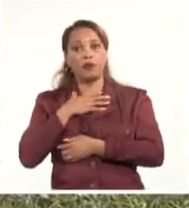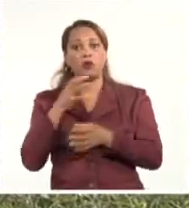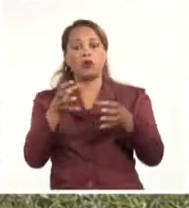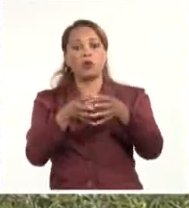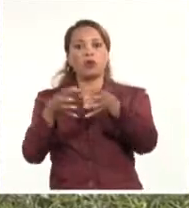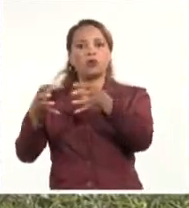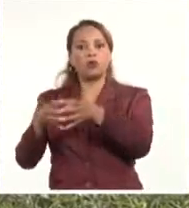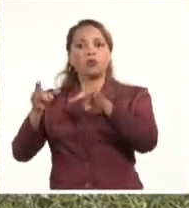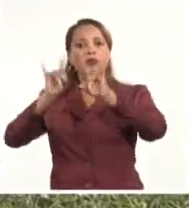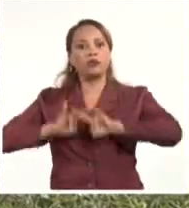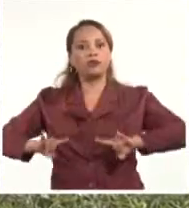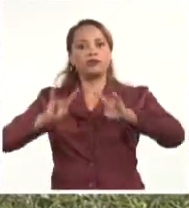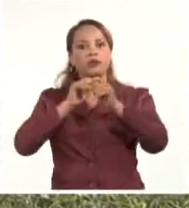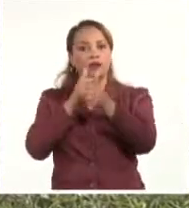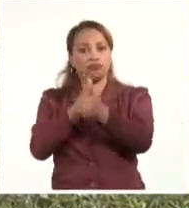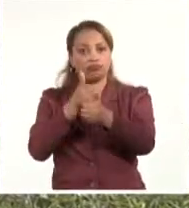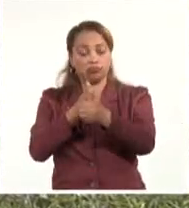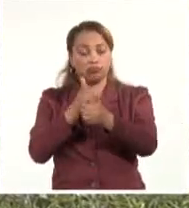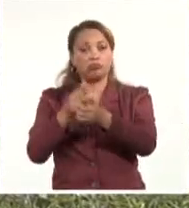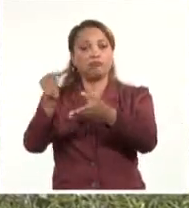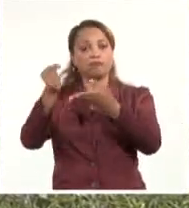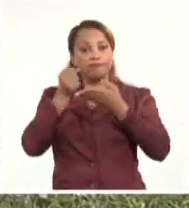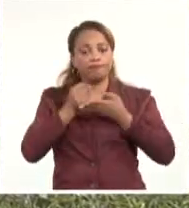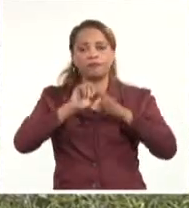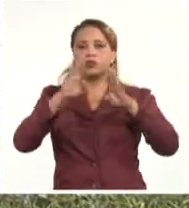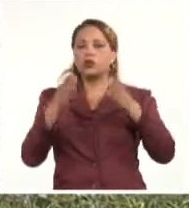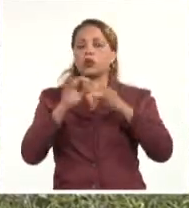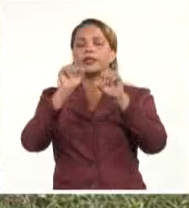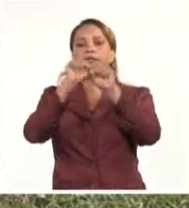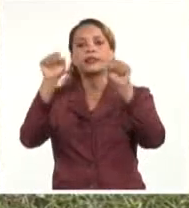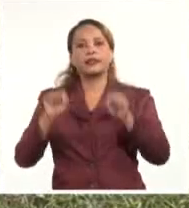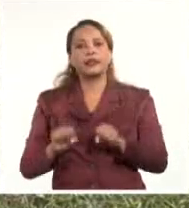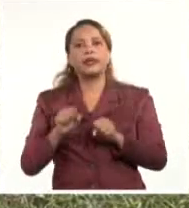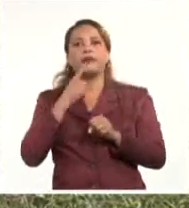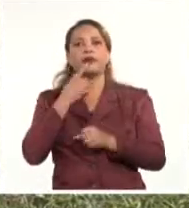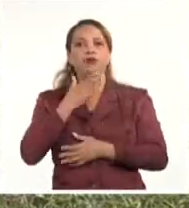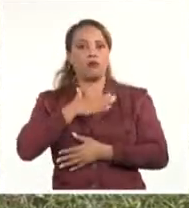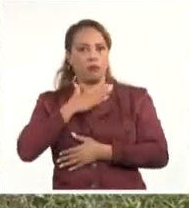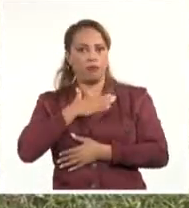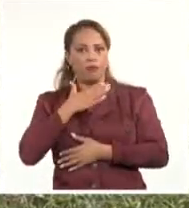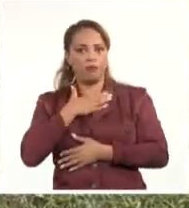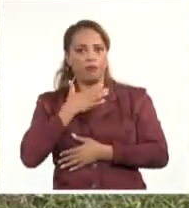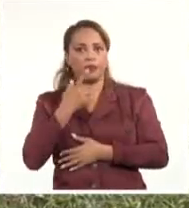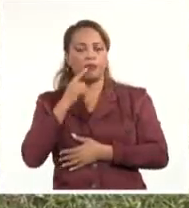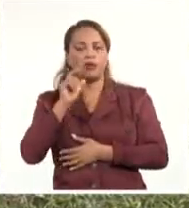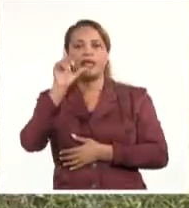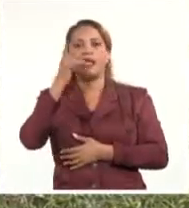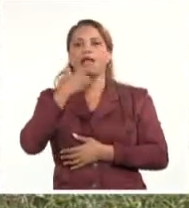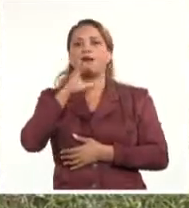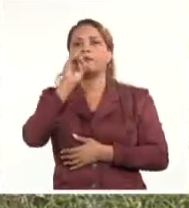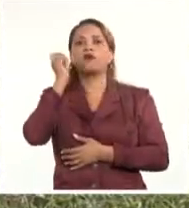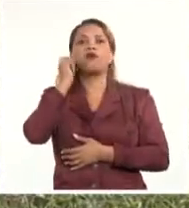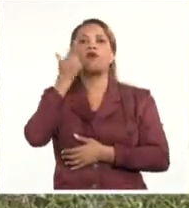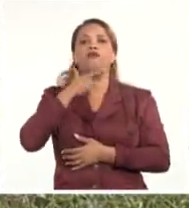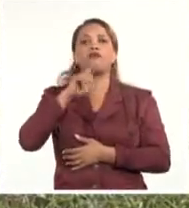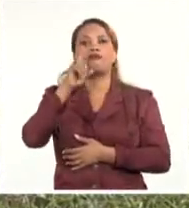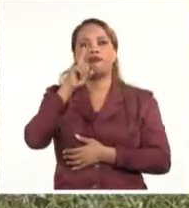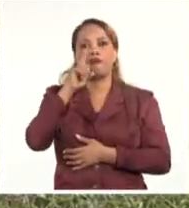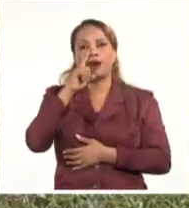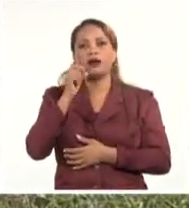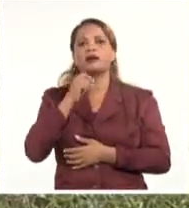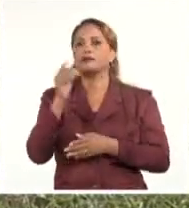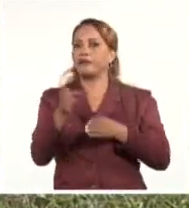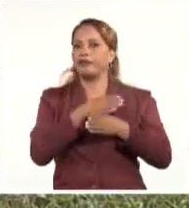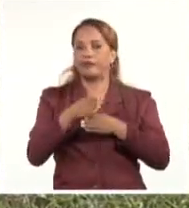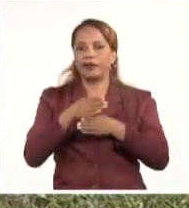de la universidad, agricultura y todo el sistema, con los propios CRA, la Biofan, con el CRE y la producción de todos los